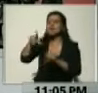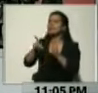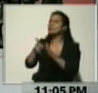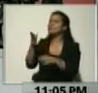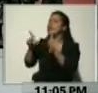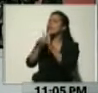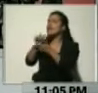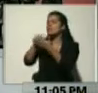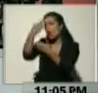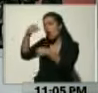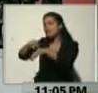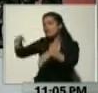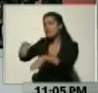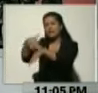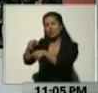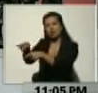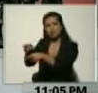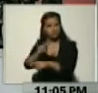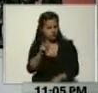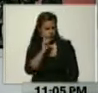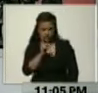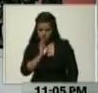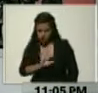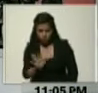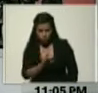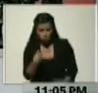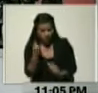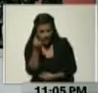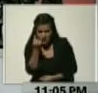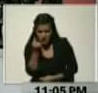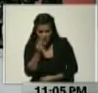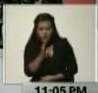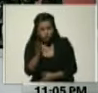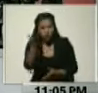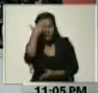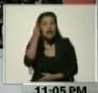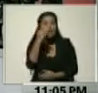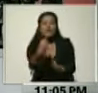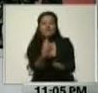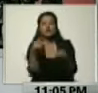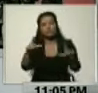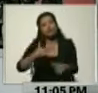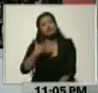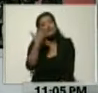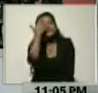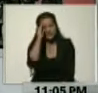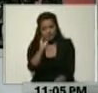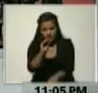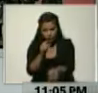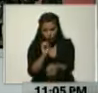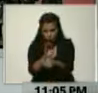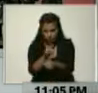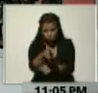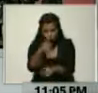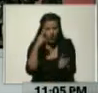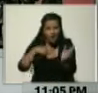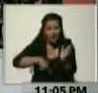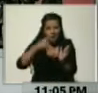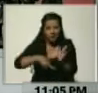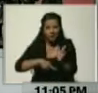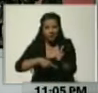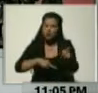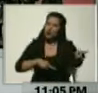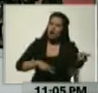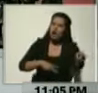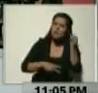mentirosos. El lunes 28 de marzo, yo sé que ella está viendo el programa. El lunes 28 de marzo de 2016, esa no es la que estaba hablando